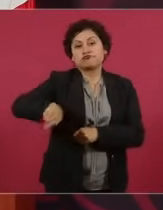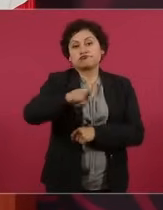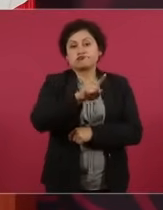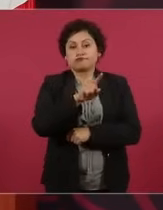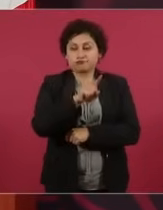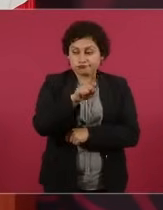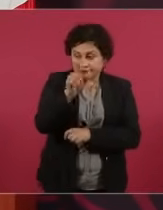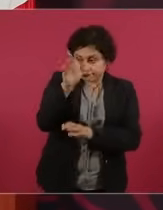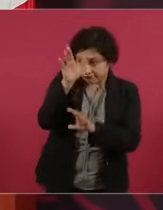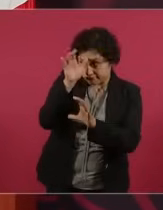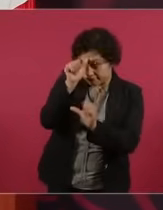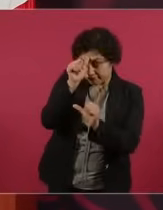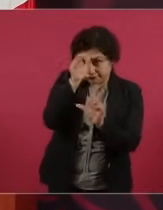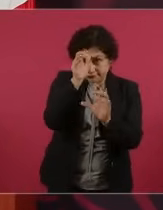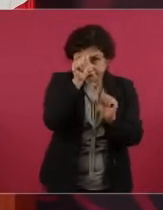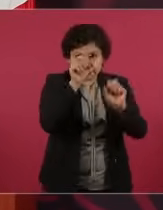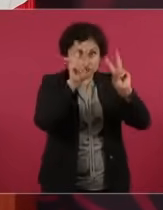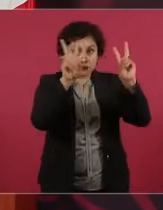sobre los temas de violencia.